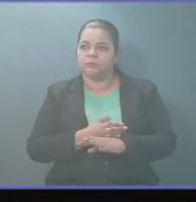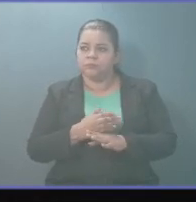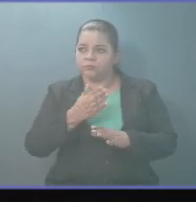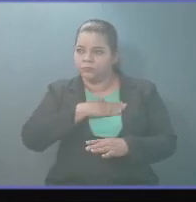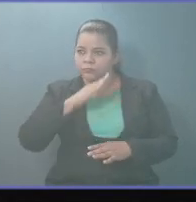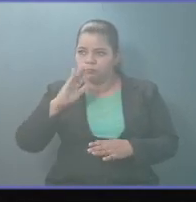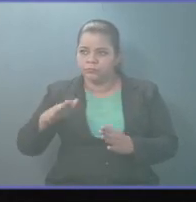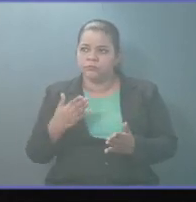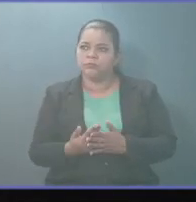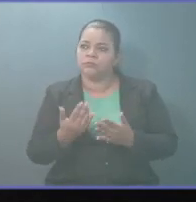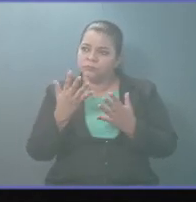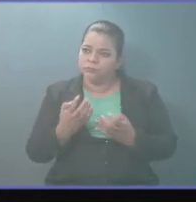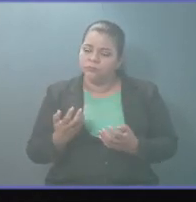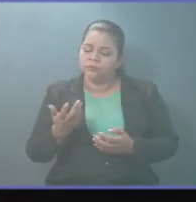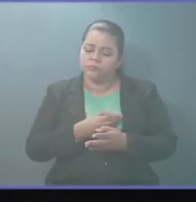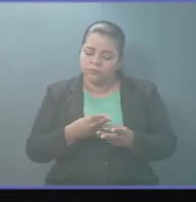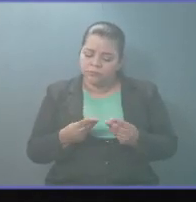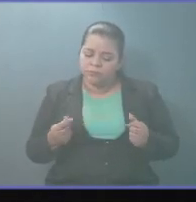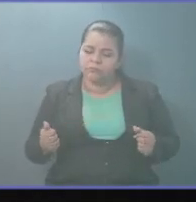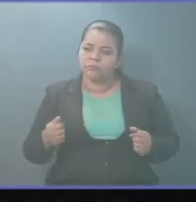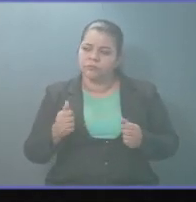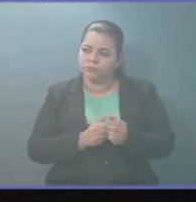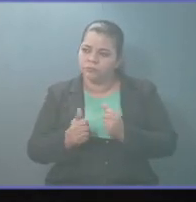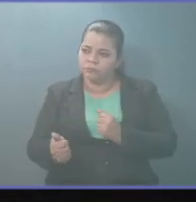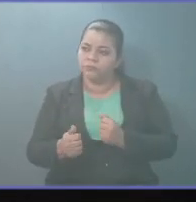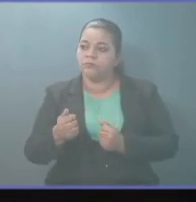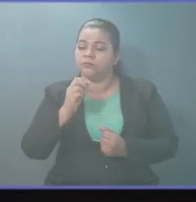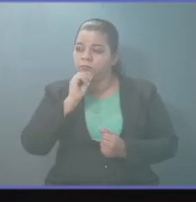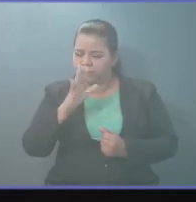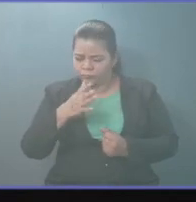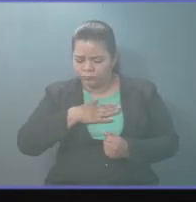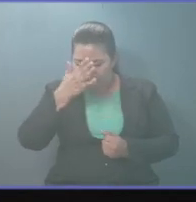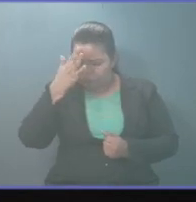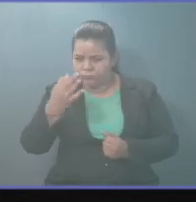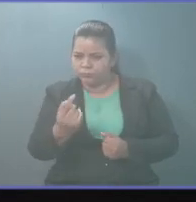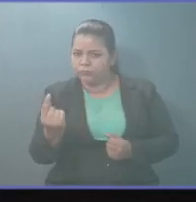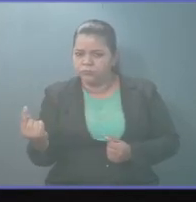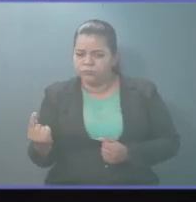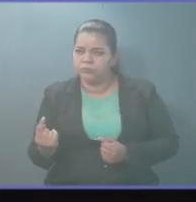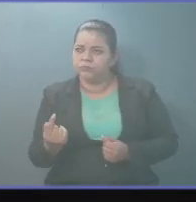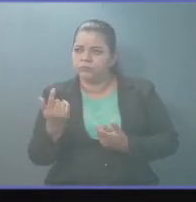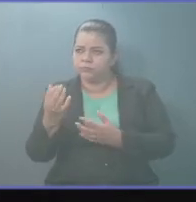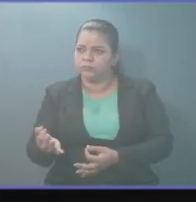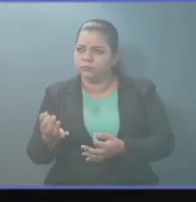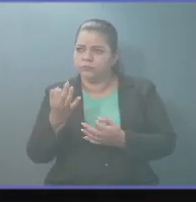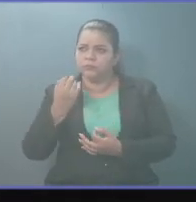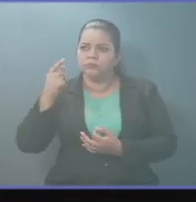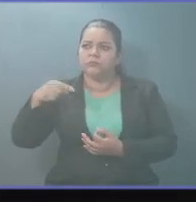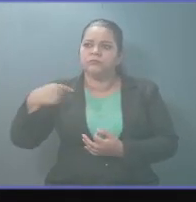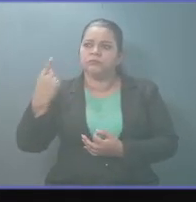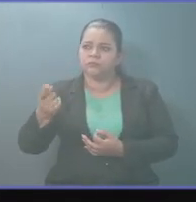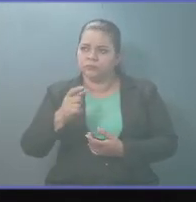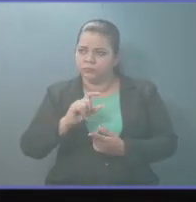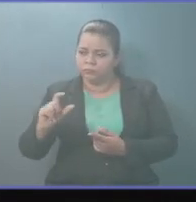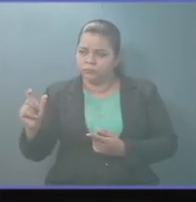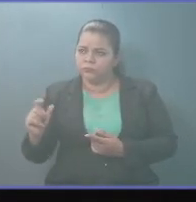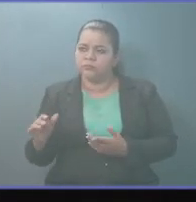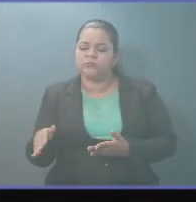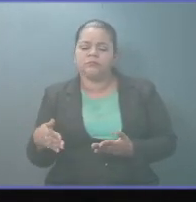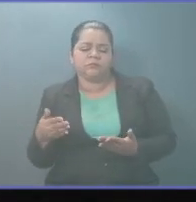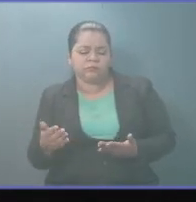tiempo? Por eso esa es una de las razones por las que hemos dicho de que no podemos aceptar. De acuerdo. Diputado Ricardo